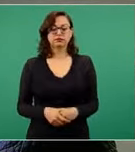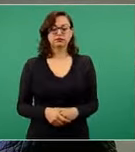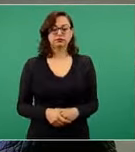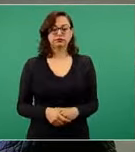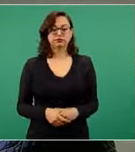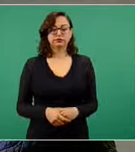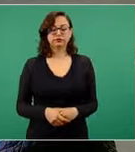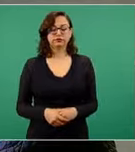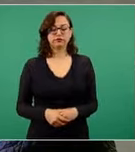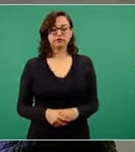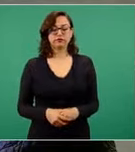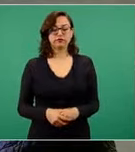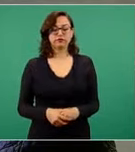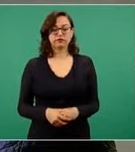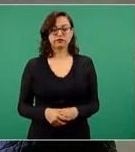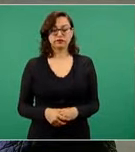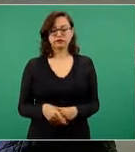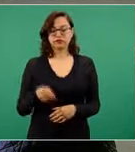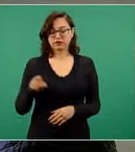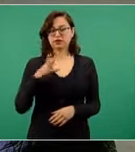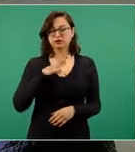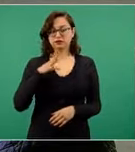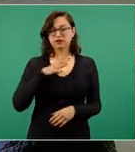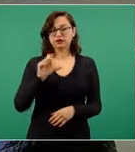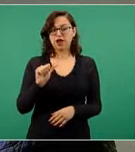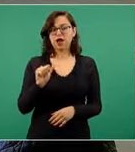Por ahí está el 19.